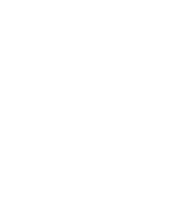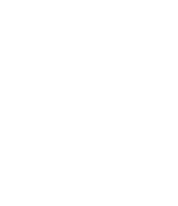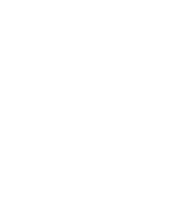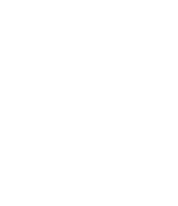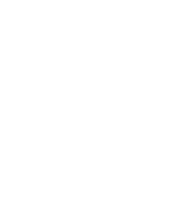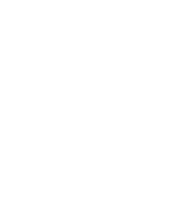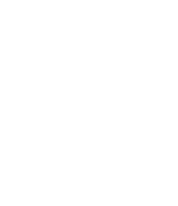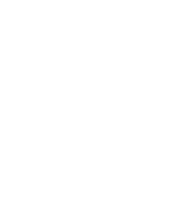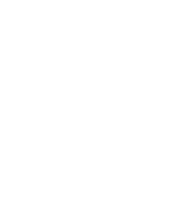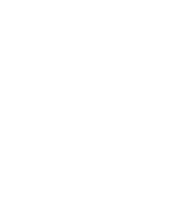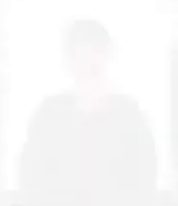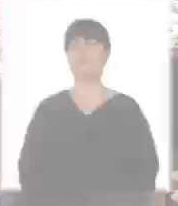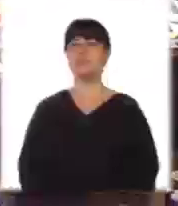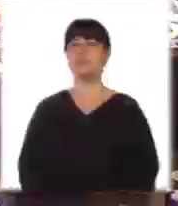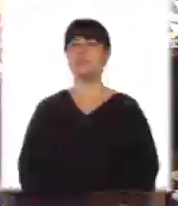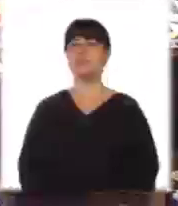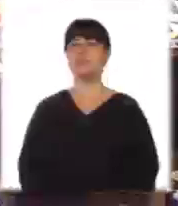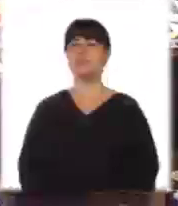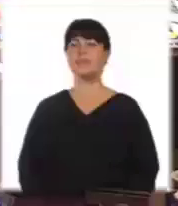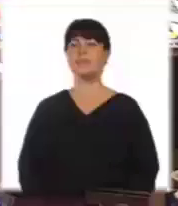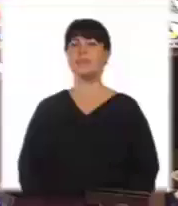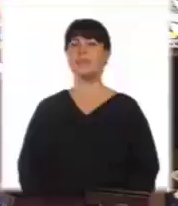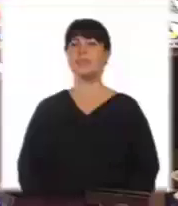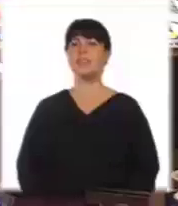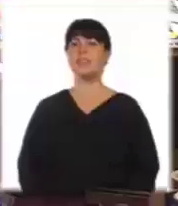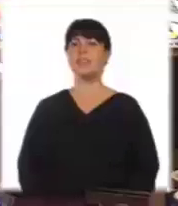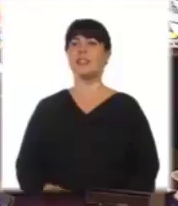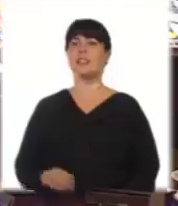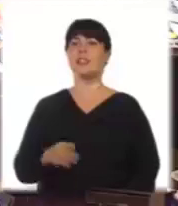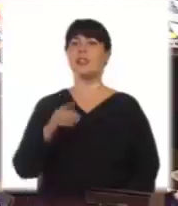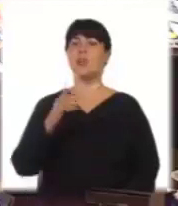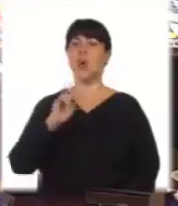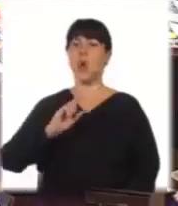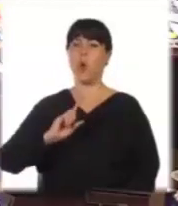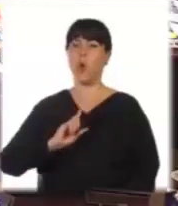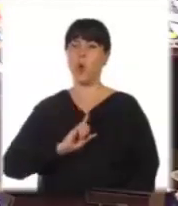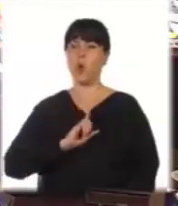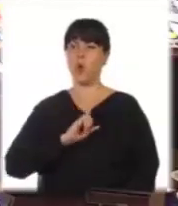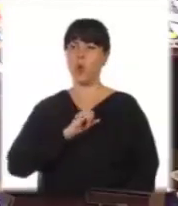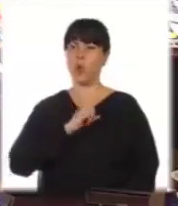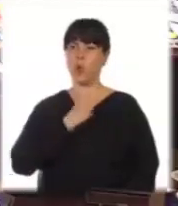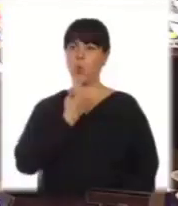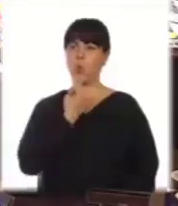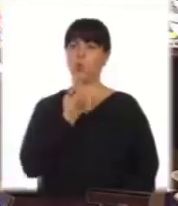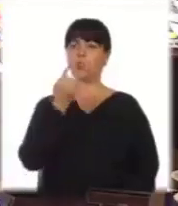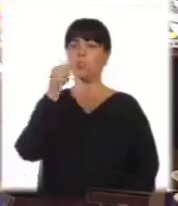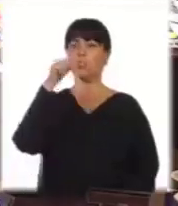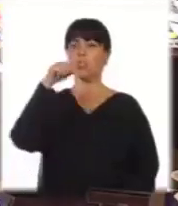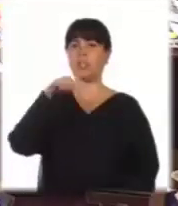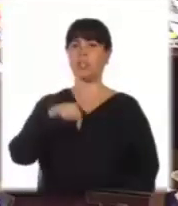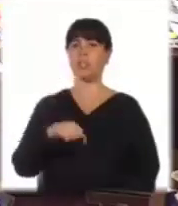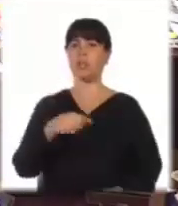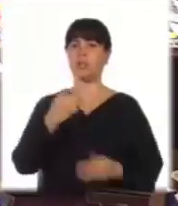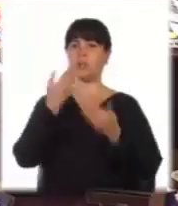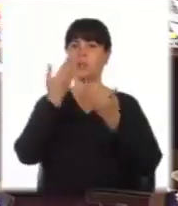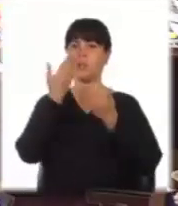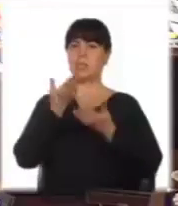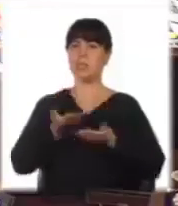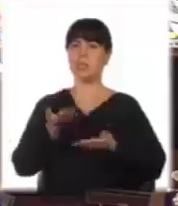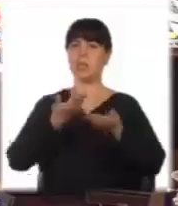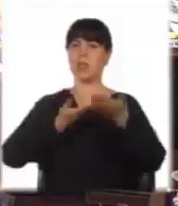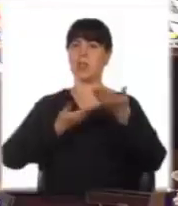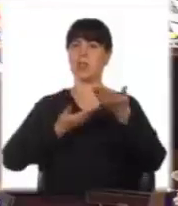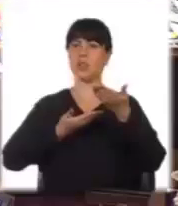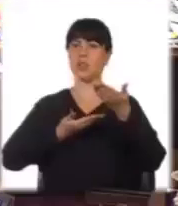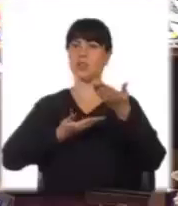Gracias, señor presidente. Sin lugar a dudas, es un orgullo estar presente en esta sesión, compartiendo